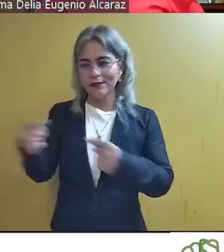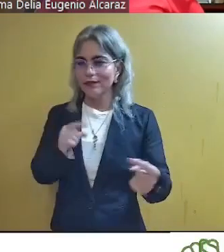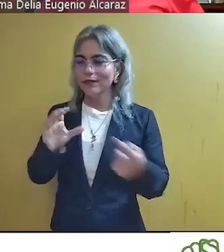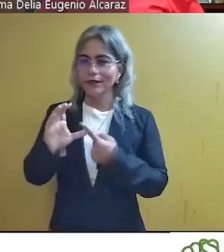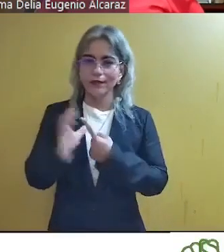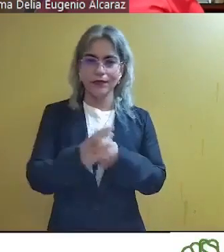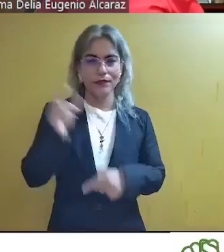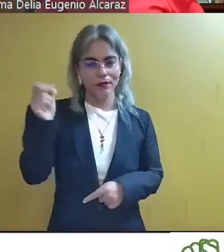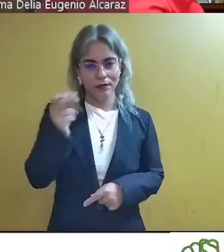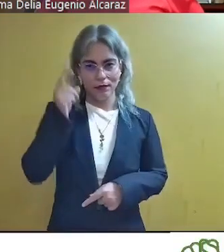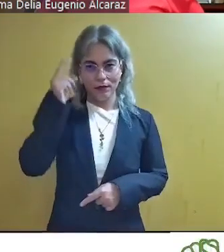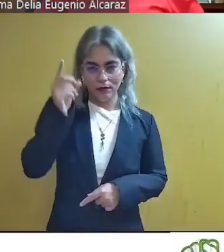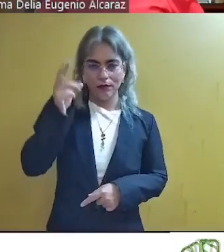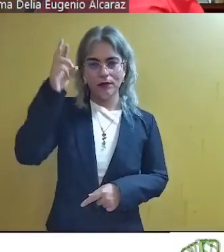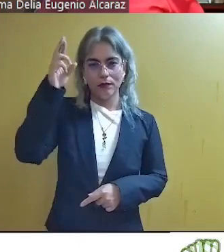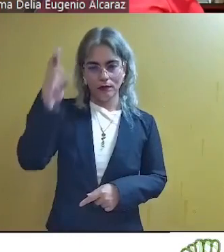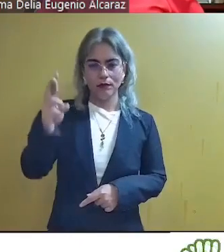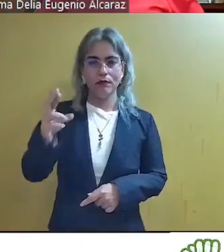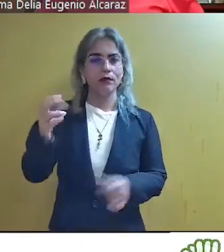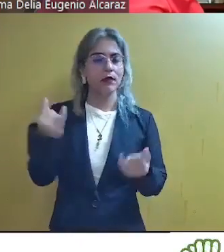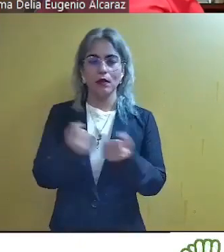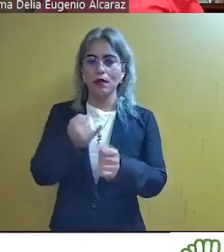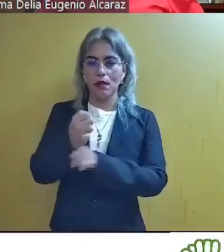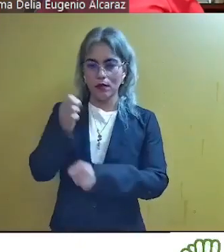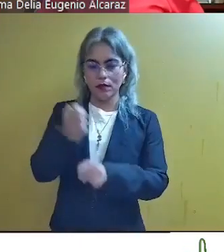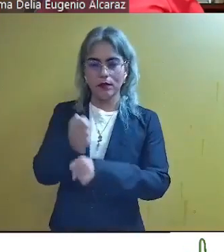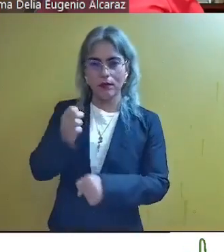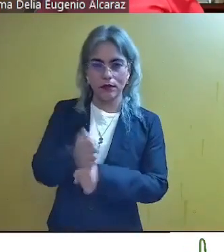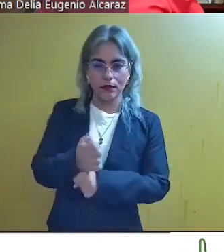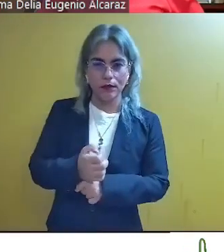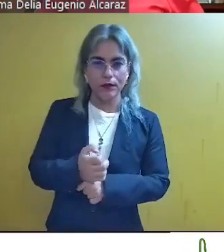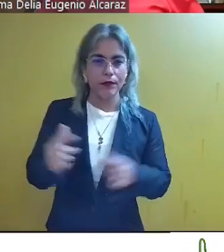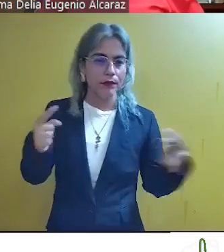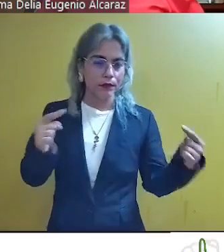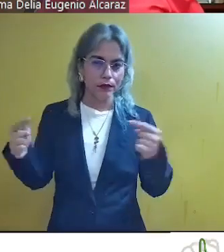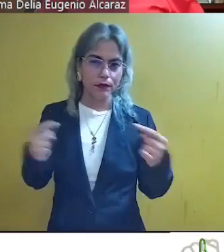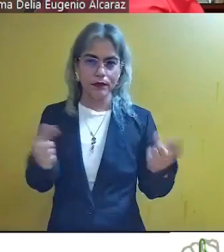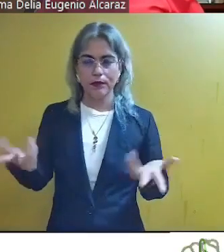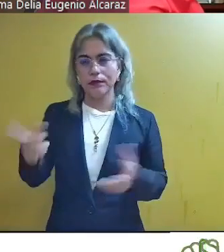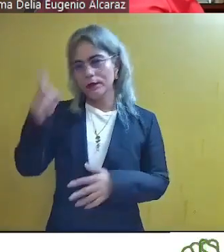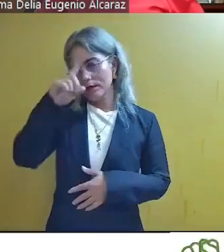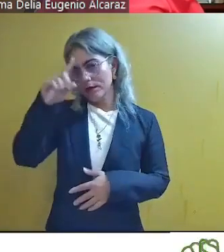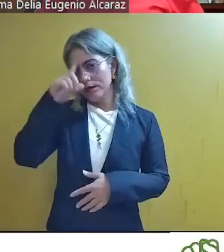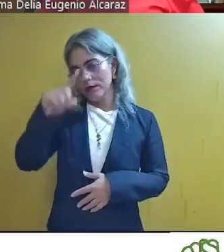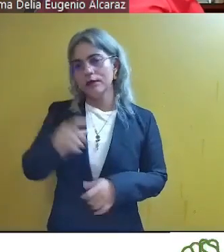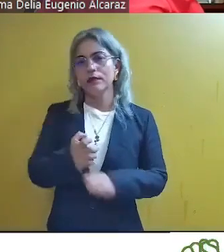municipales y el comité directivo estatal con base en lo acordado por el Consejo Estatal respectivo.